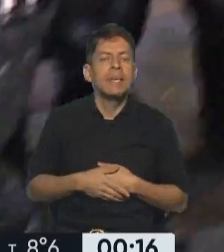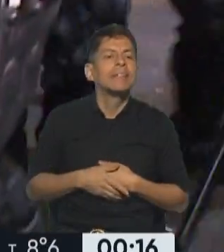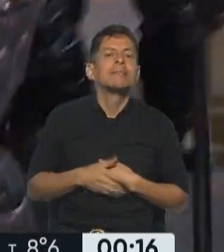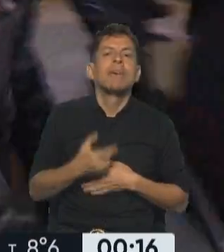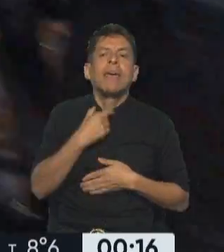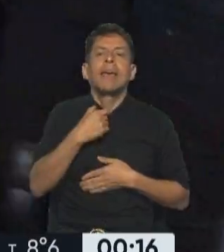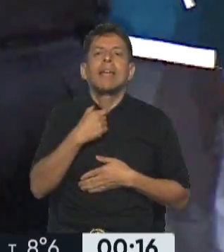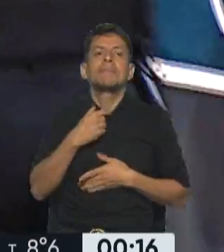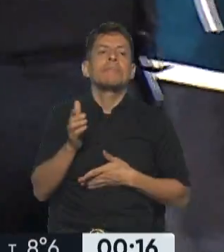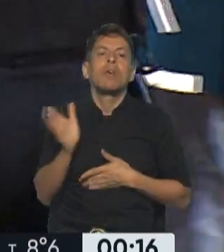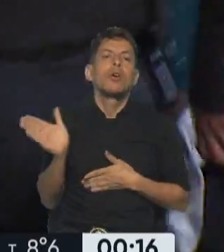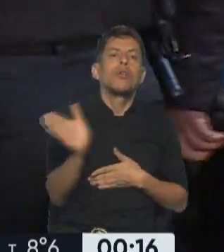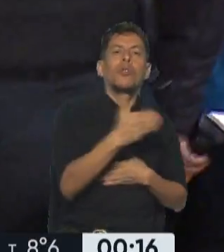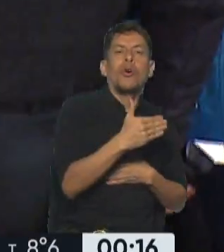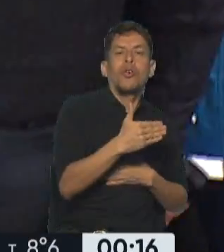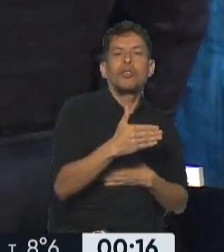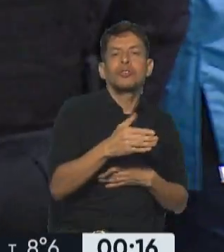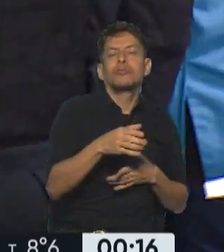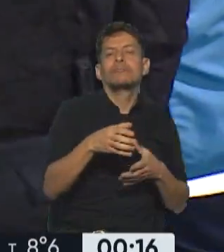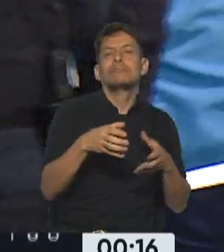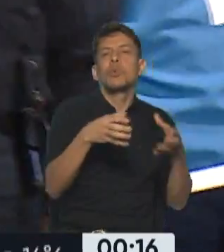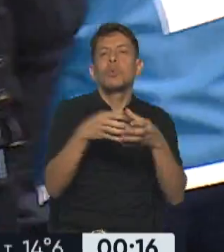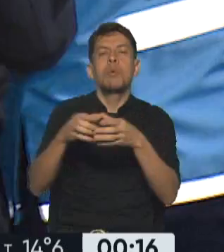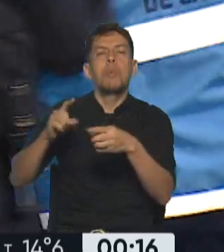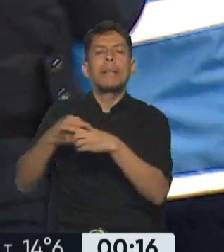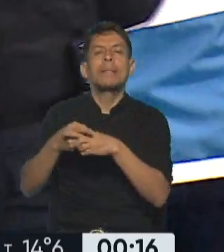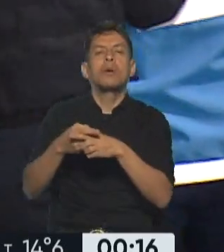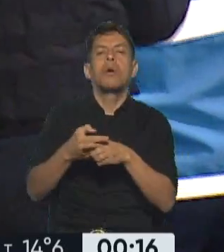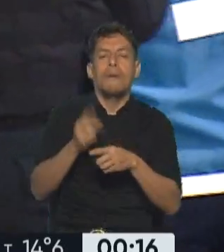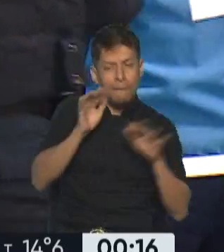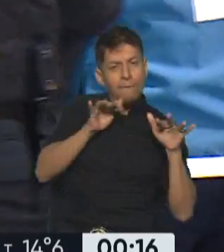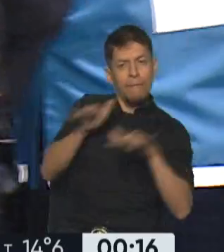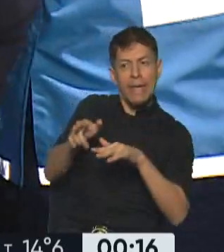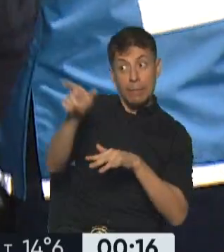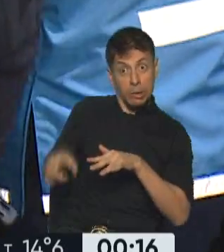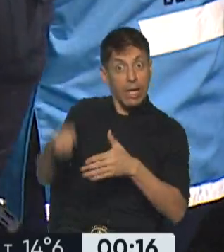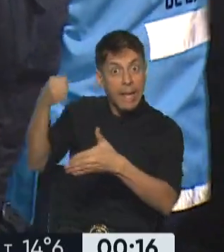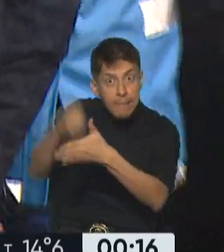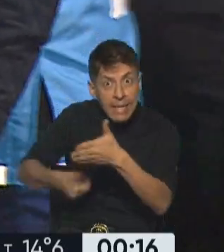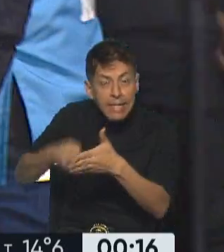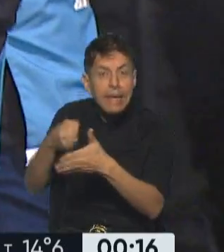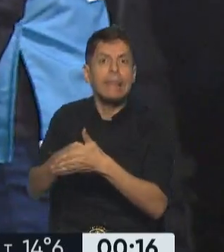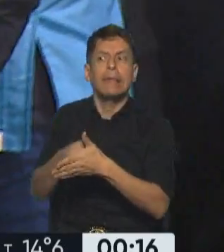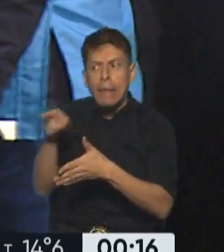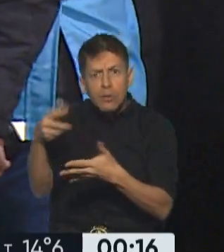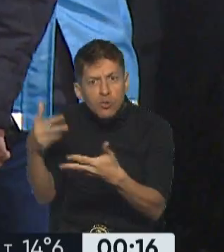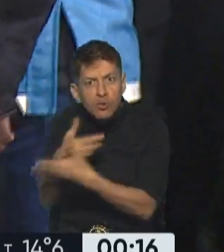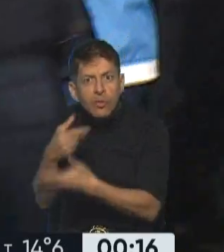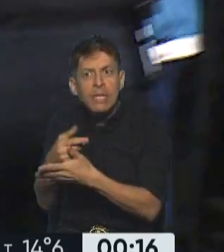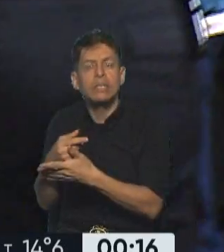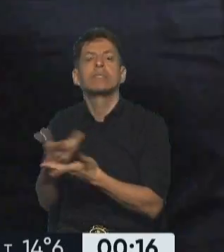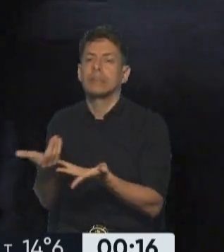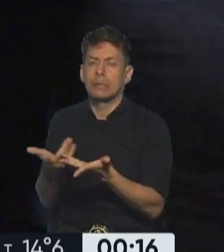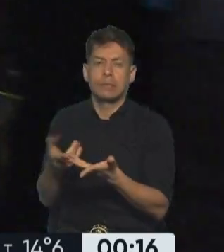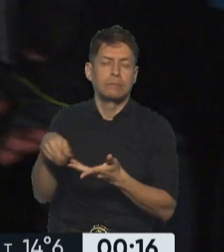todos los políticos y los militantes de todos los partidos políticos vean lo que le pasa a un militante o a una dirigente que confronta el poder real.